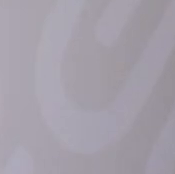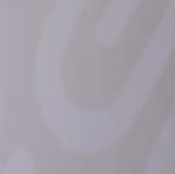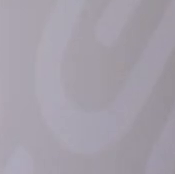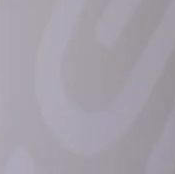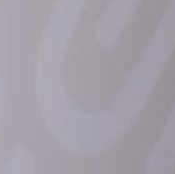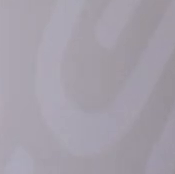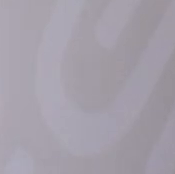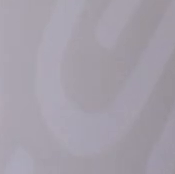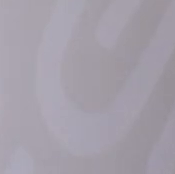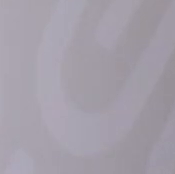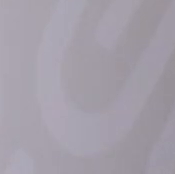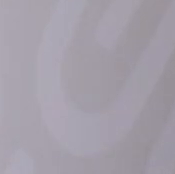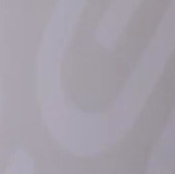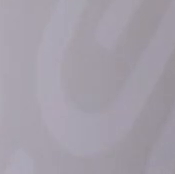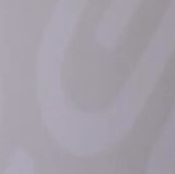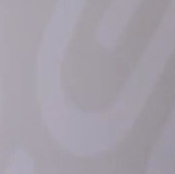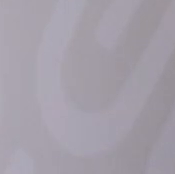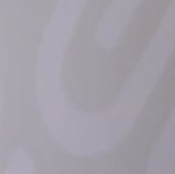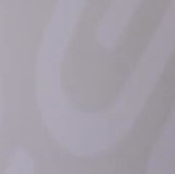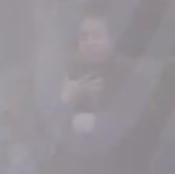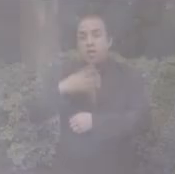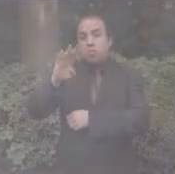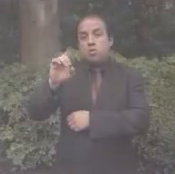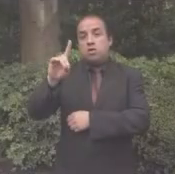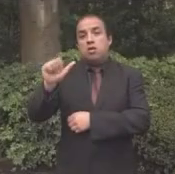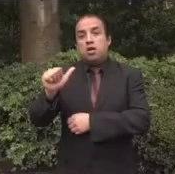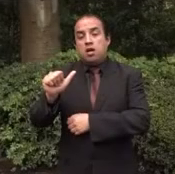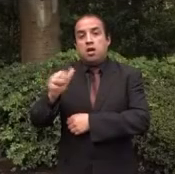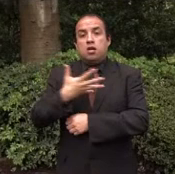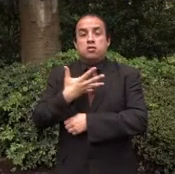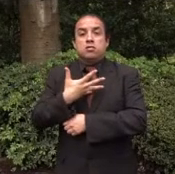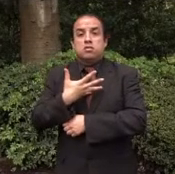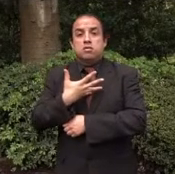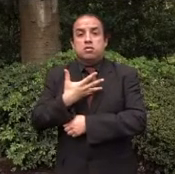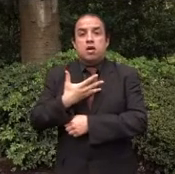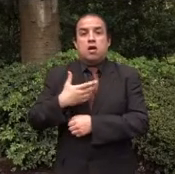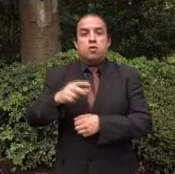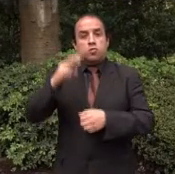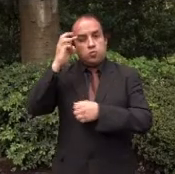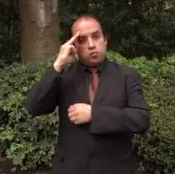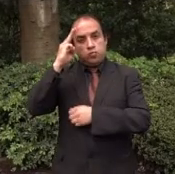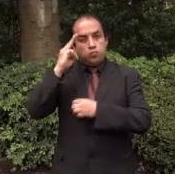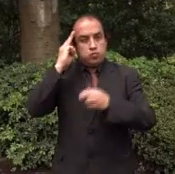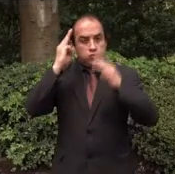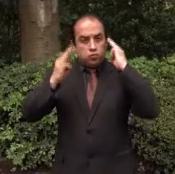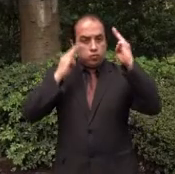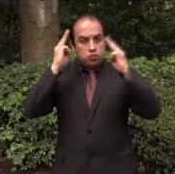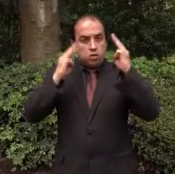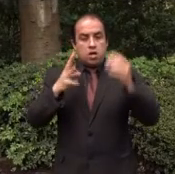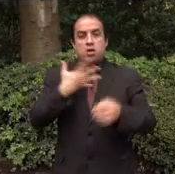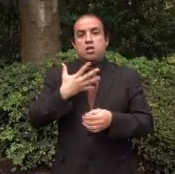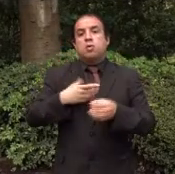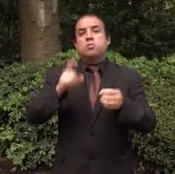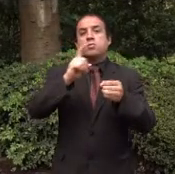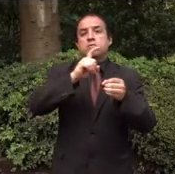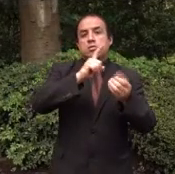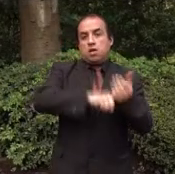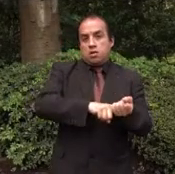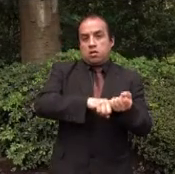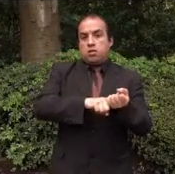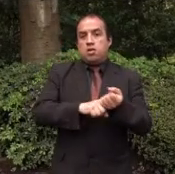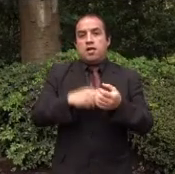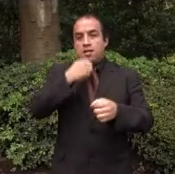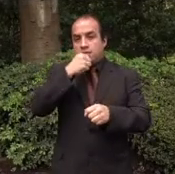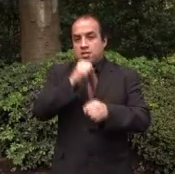Este espacio será una bodega que congregue los acervos de los museos que tenemos dentro de la Secretaría